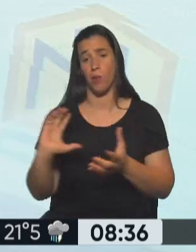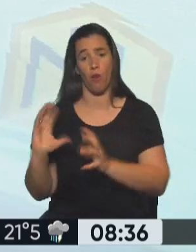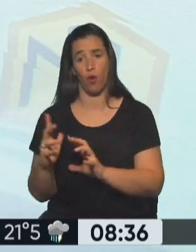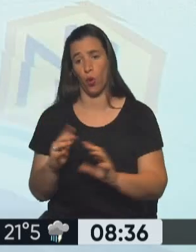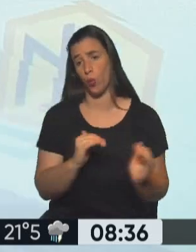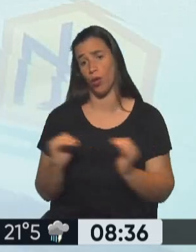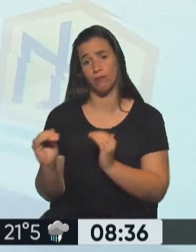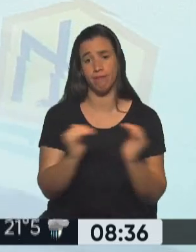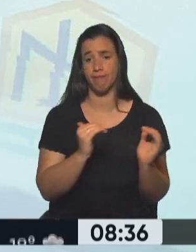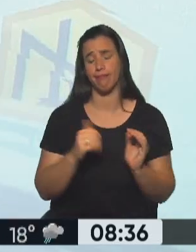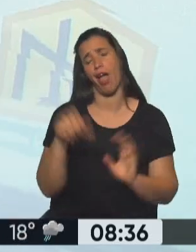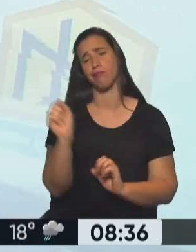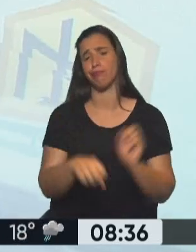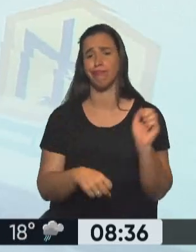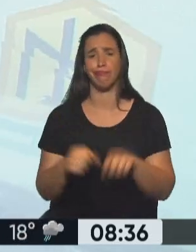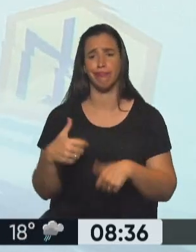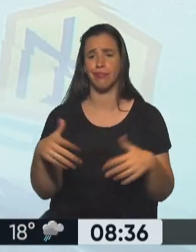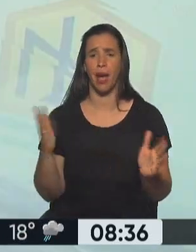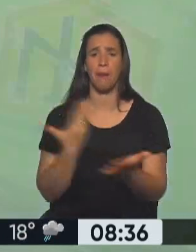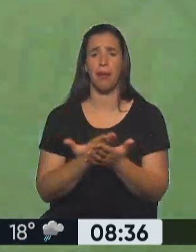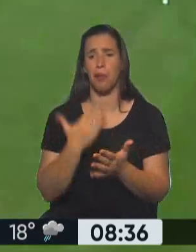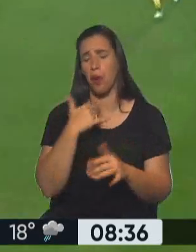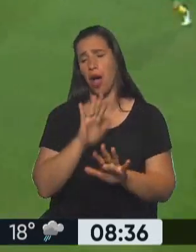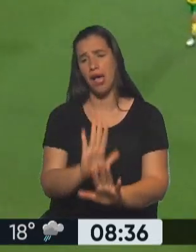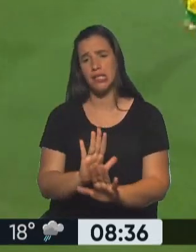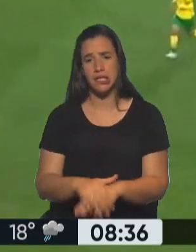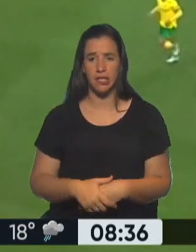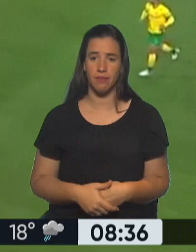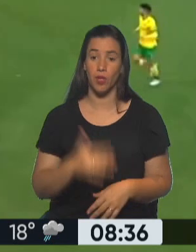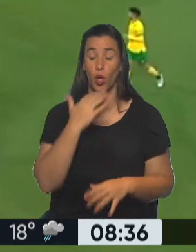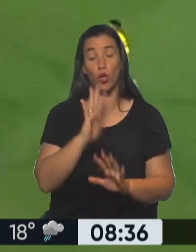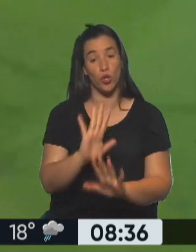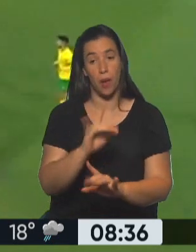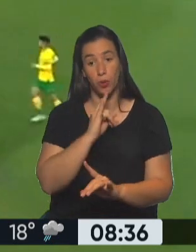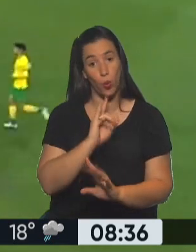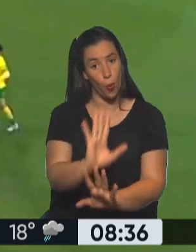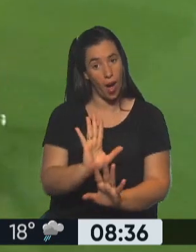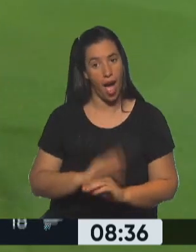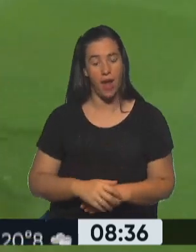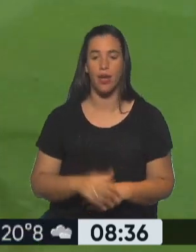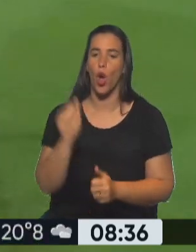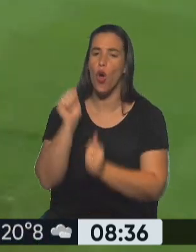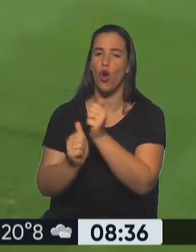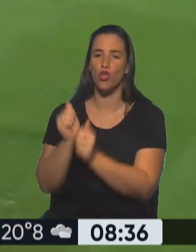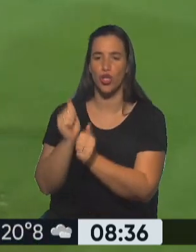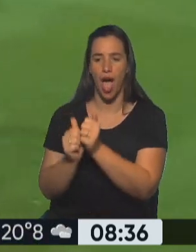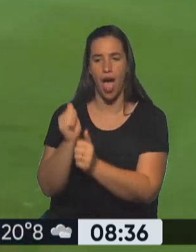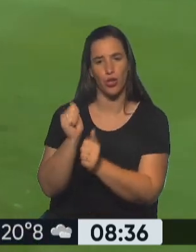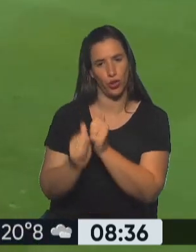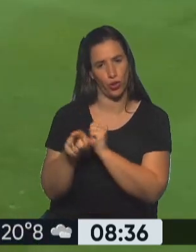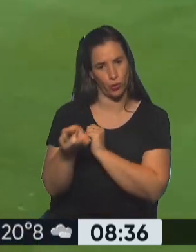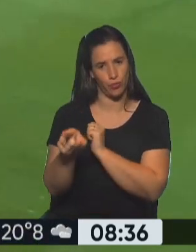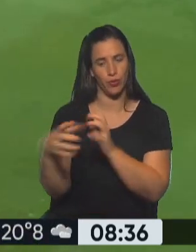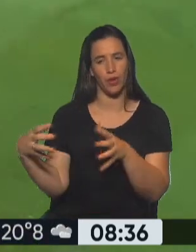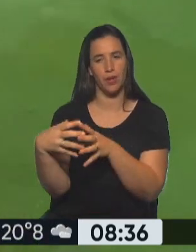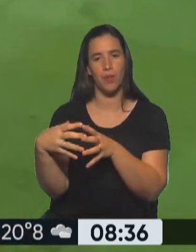todo, dale que va. A pedido de Boca. Y no sabes cómo están los muchachos de Tucumán. A ver, Rosario Central. Rosario Central y Argentinos serán los